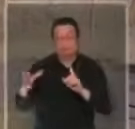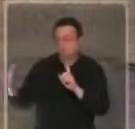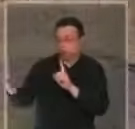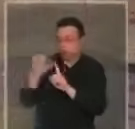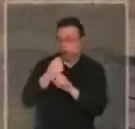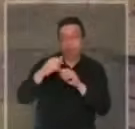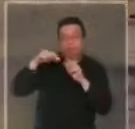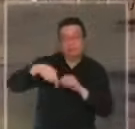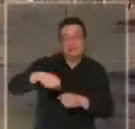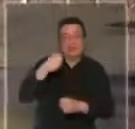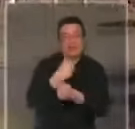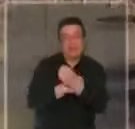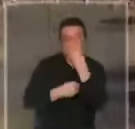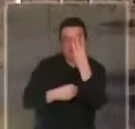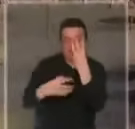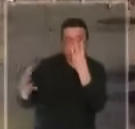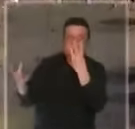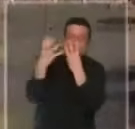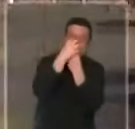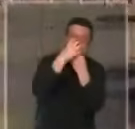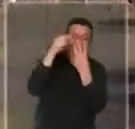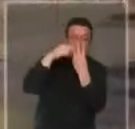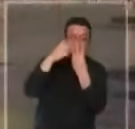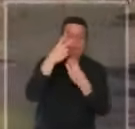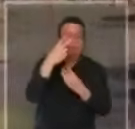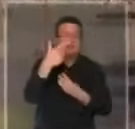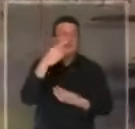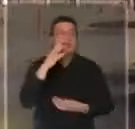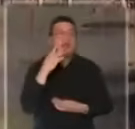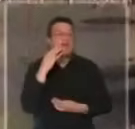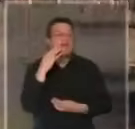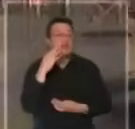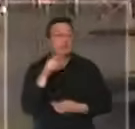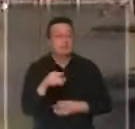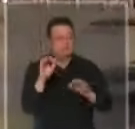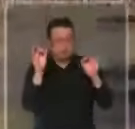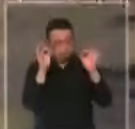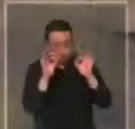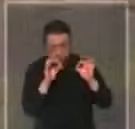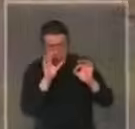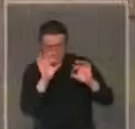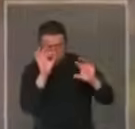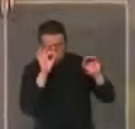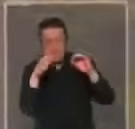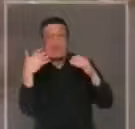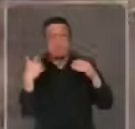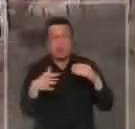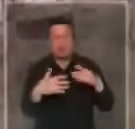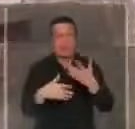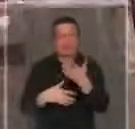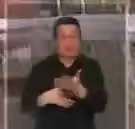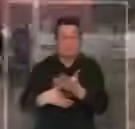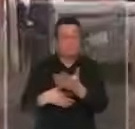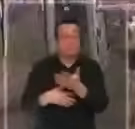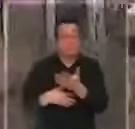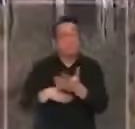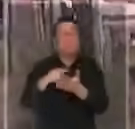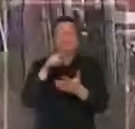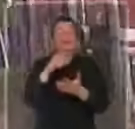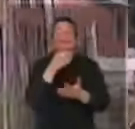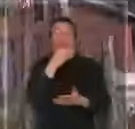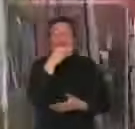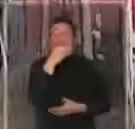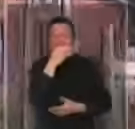tres carabineros ese 27 de abril. Hay detalles muy relevantes a los que pudo acceder reportajes Tele13. Según lo que consigna